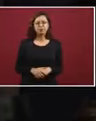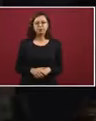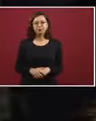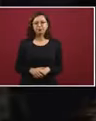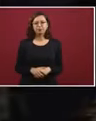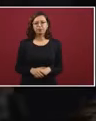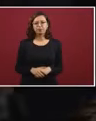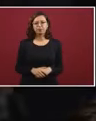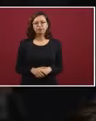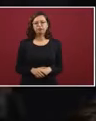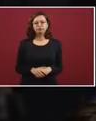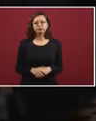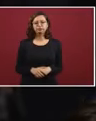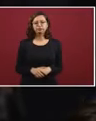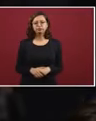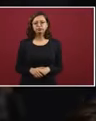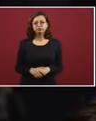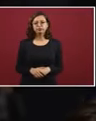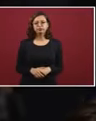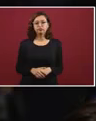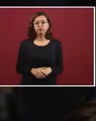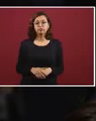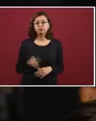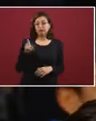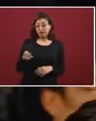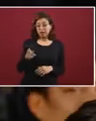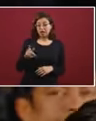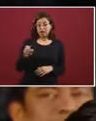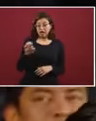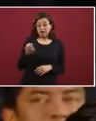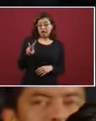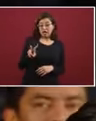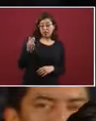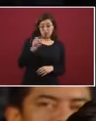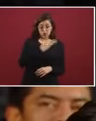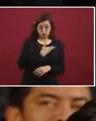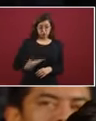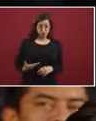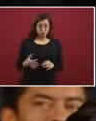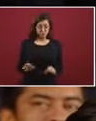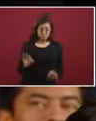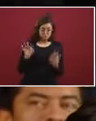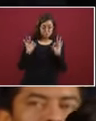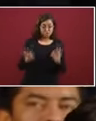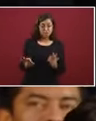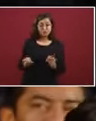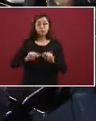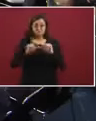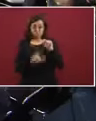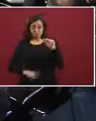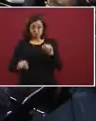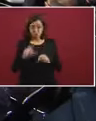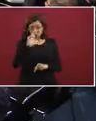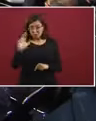al gobierno, a Evo como presidente legítimo? Y esa sería la